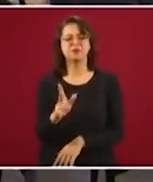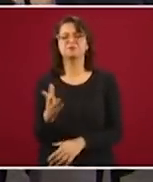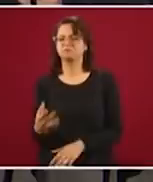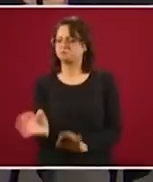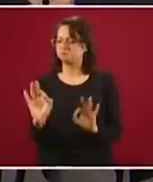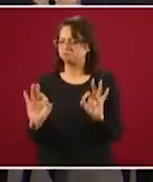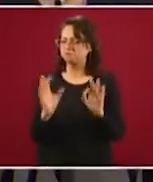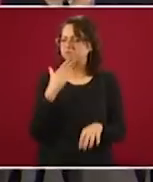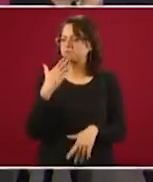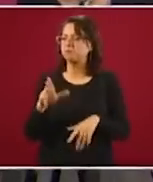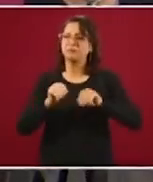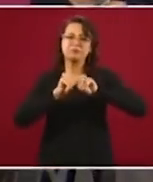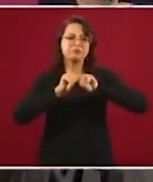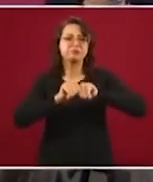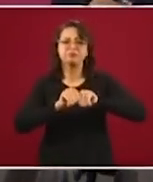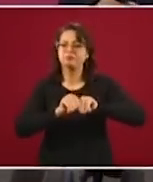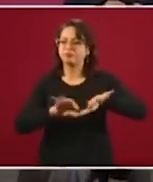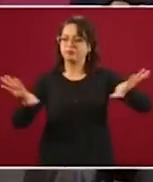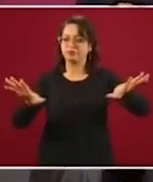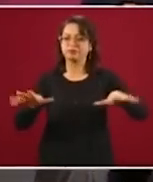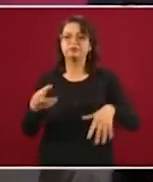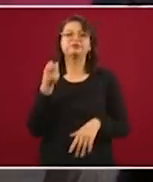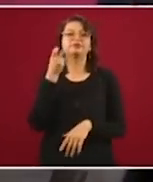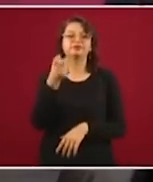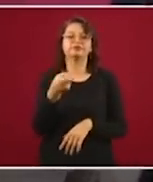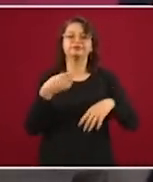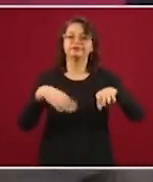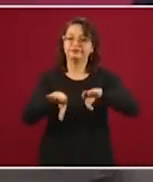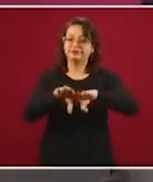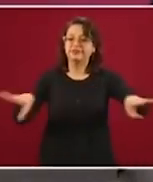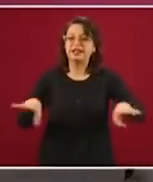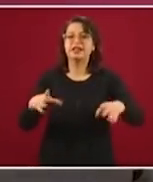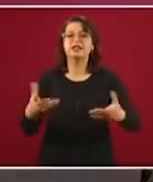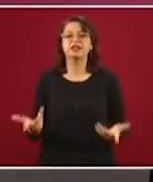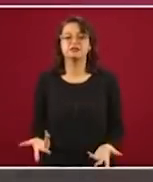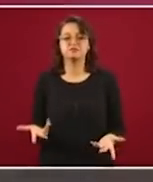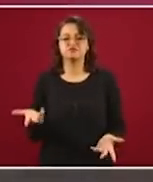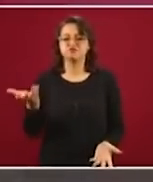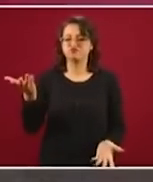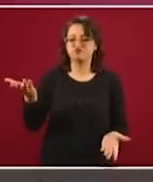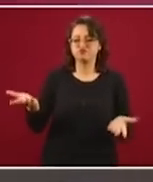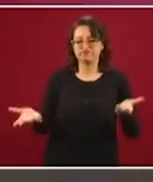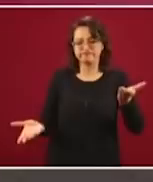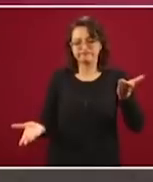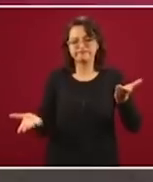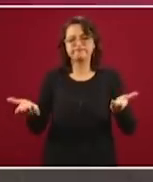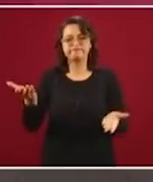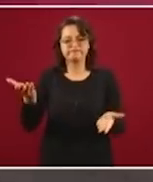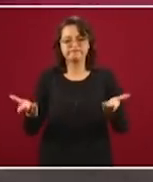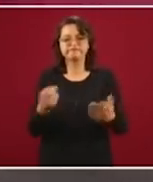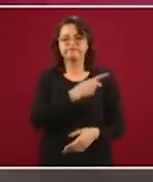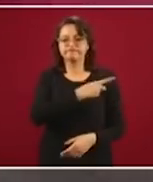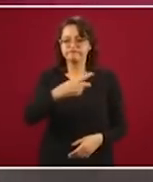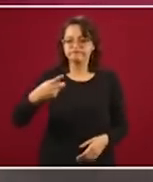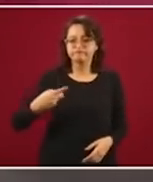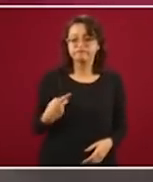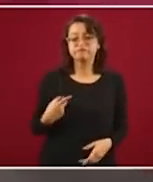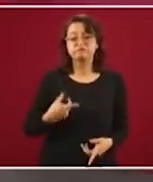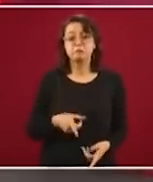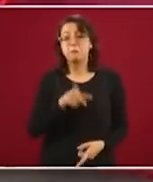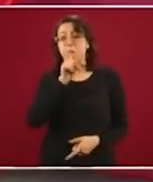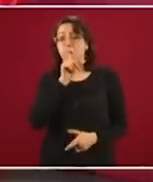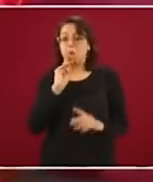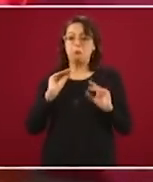denuncien. Esa es la democracia, que haya contrapesos, que nadie se quede